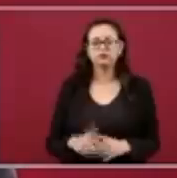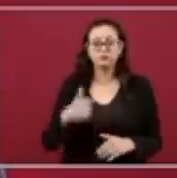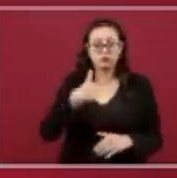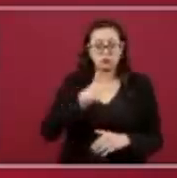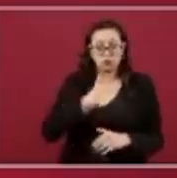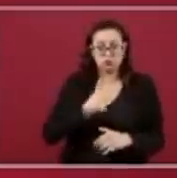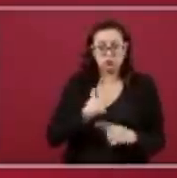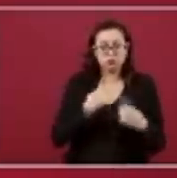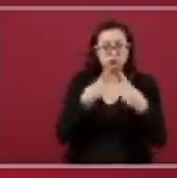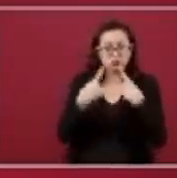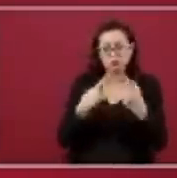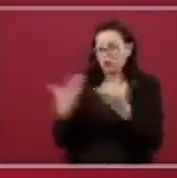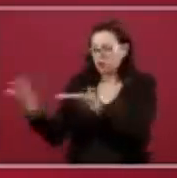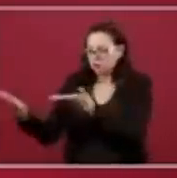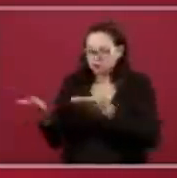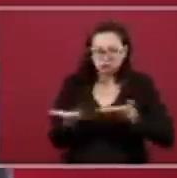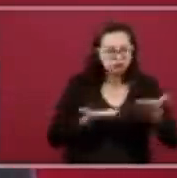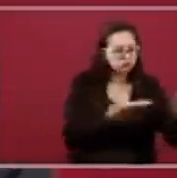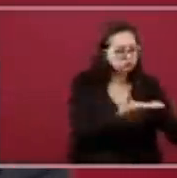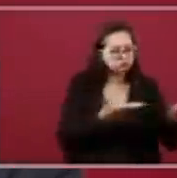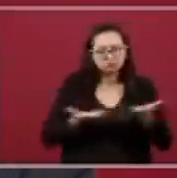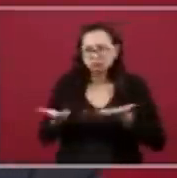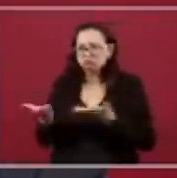intermediación para que haya diálogo